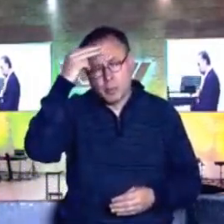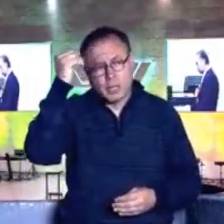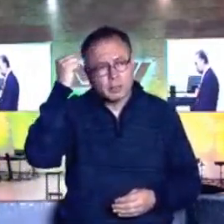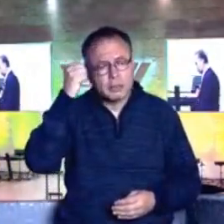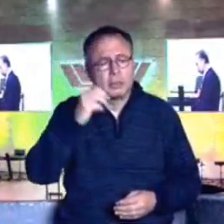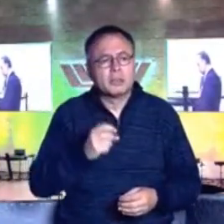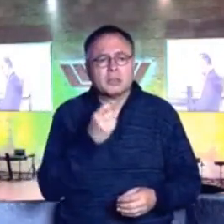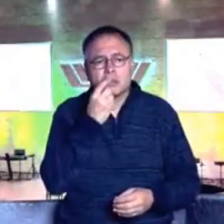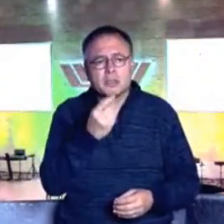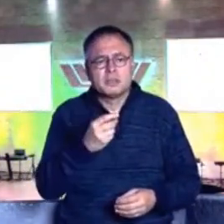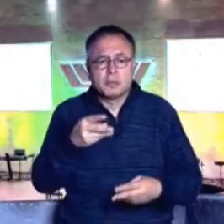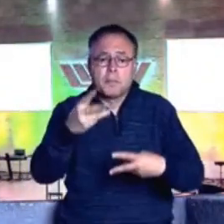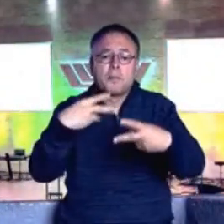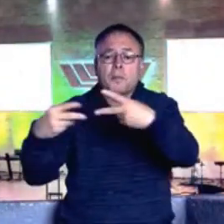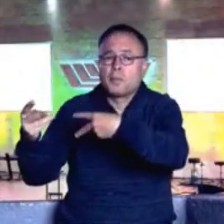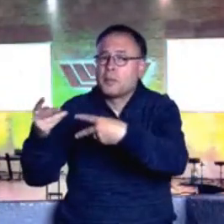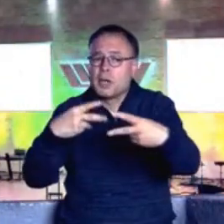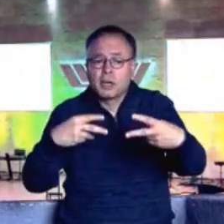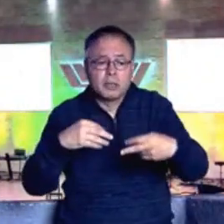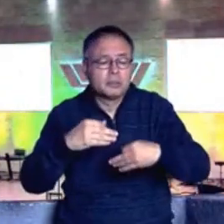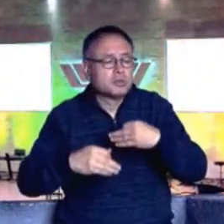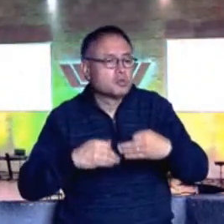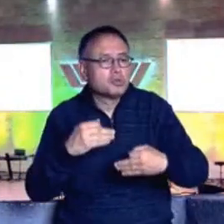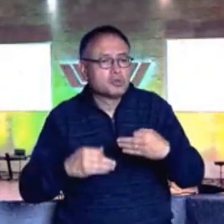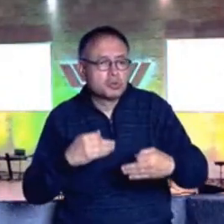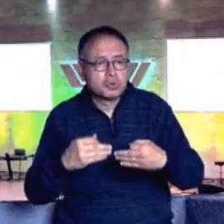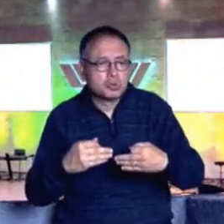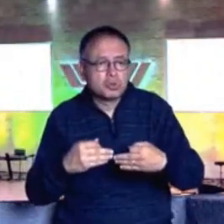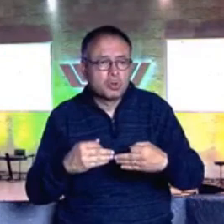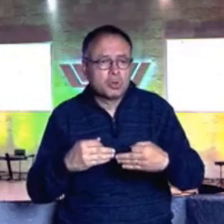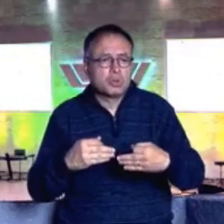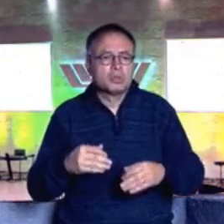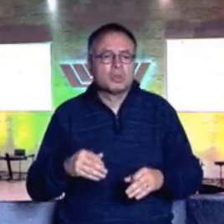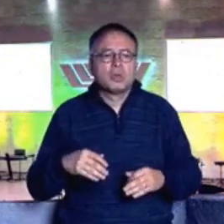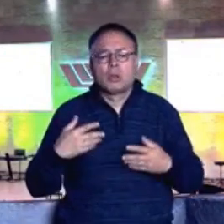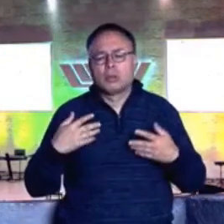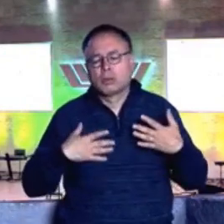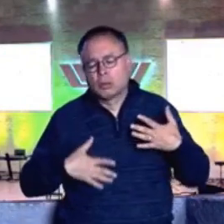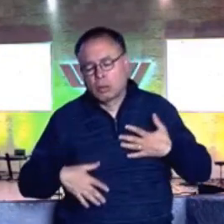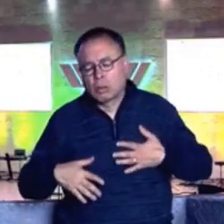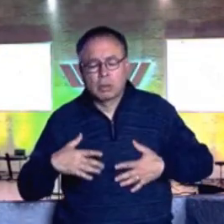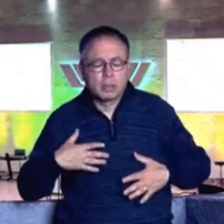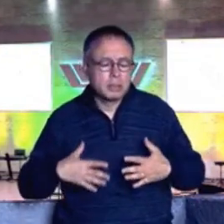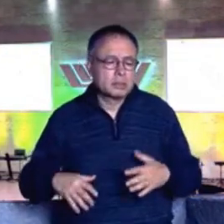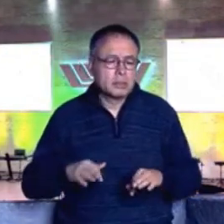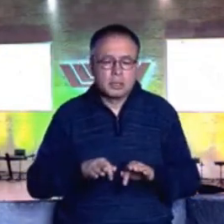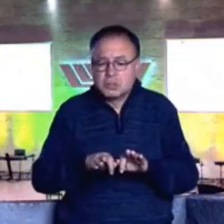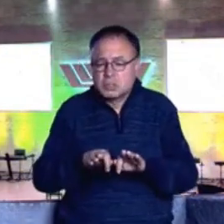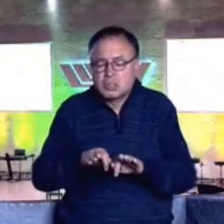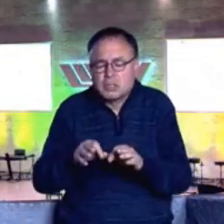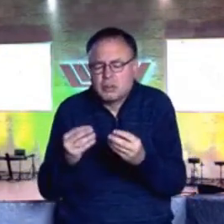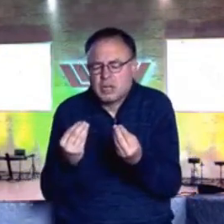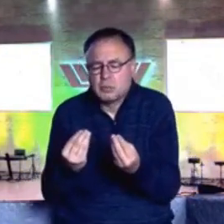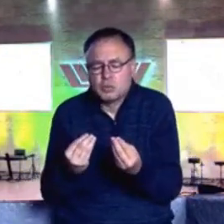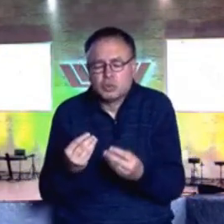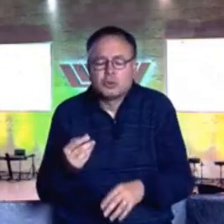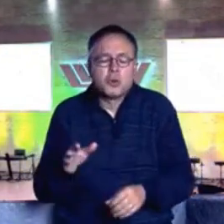ustedes los agotados de tanto trabajar Que yo los haré